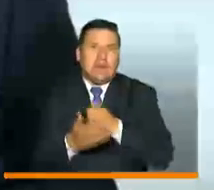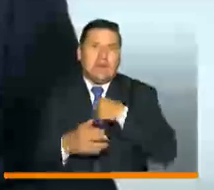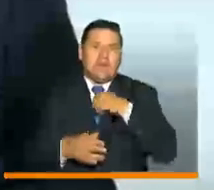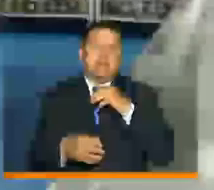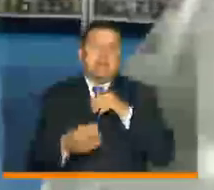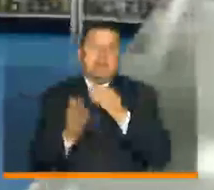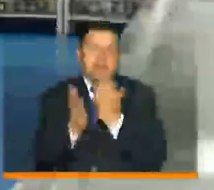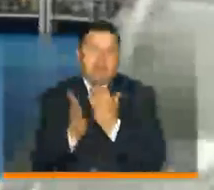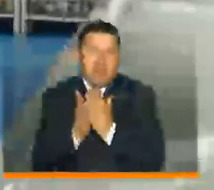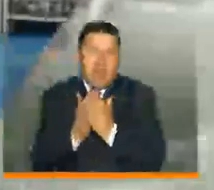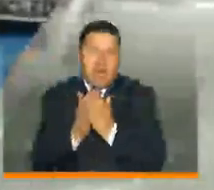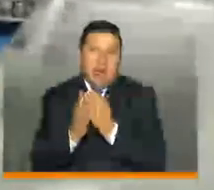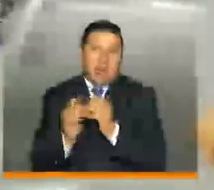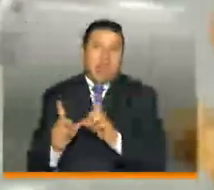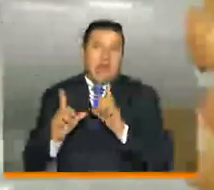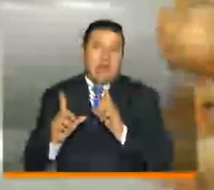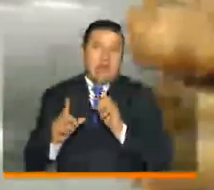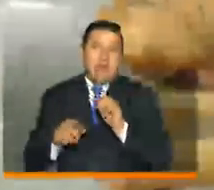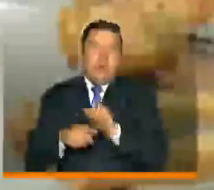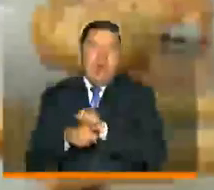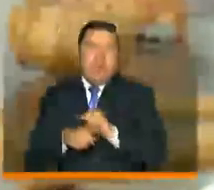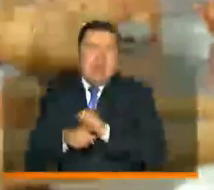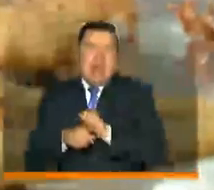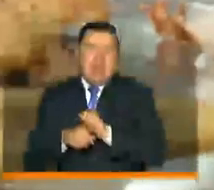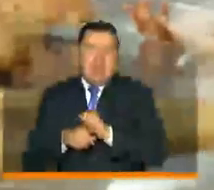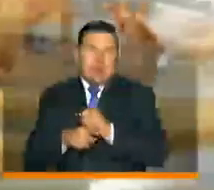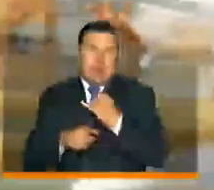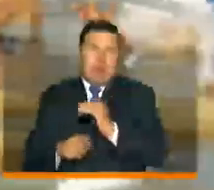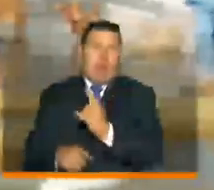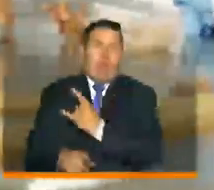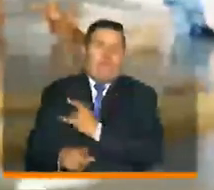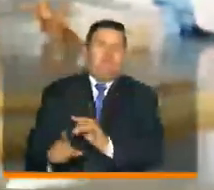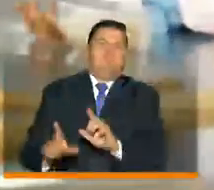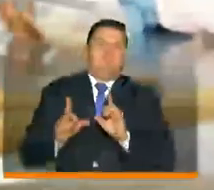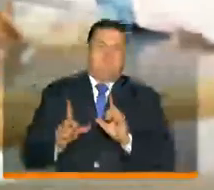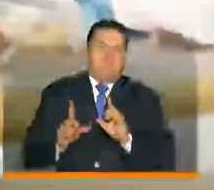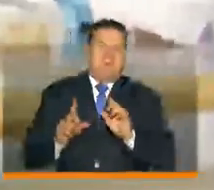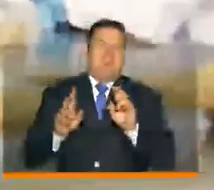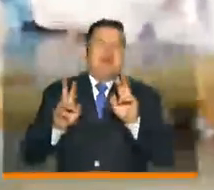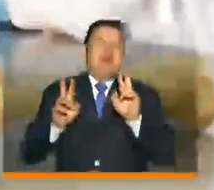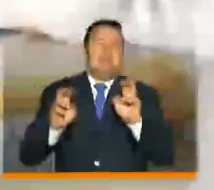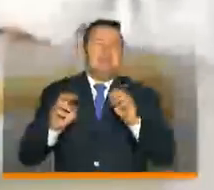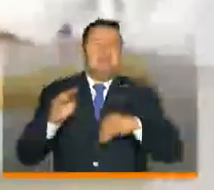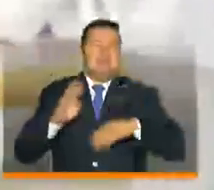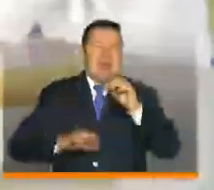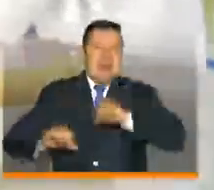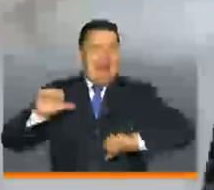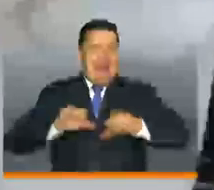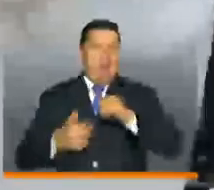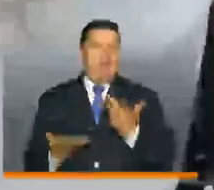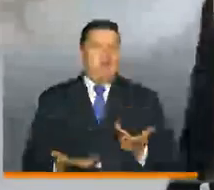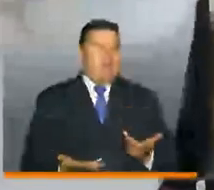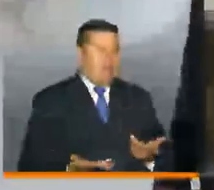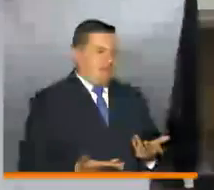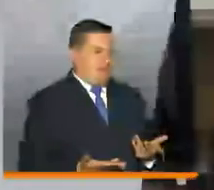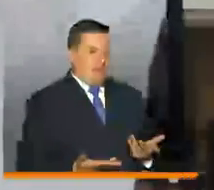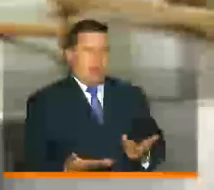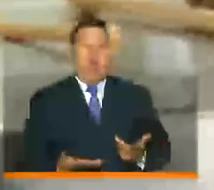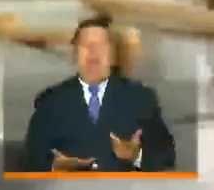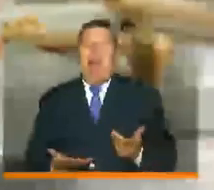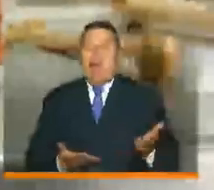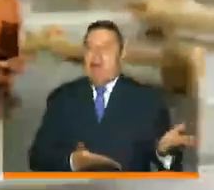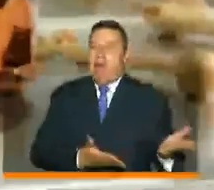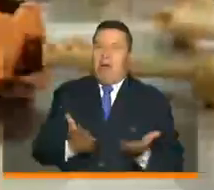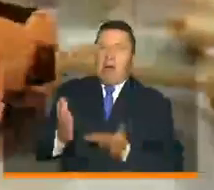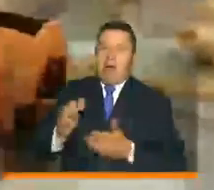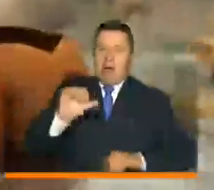y posgrado que son prácticas, es decir, todo lo que tiene que ver con el tema de laboratorio. Todo el desarrollo